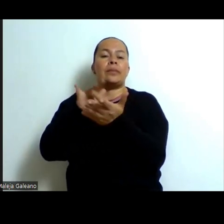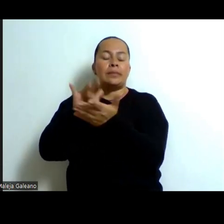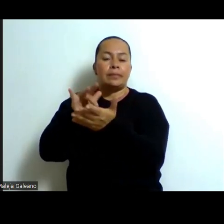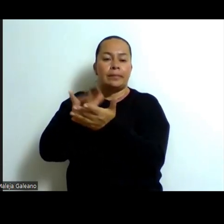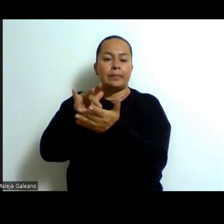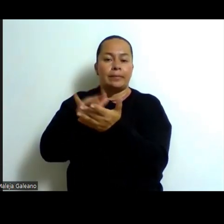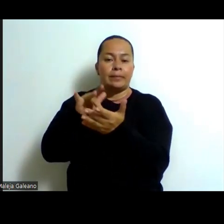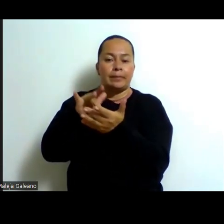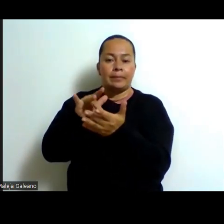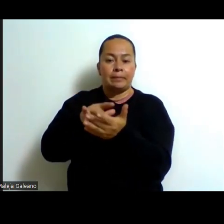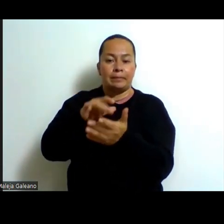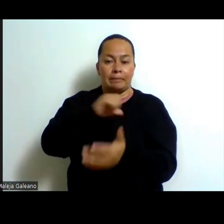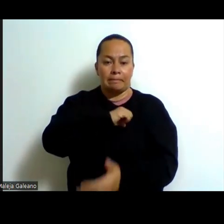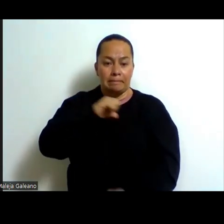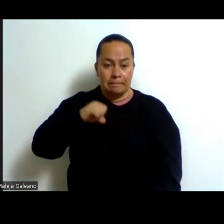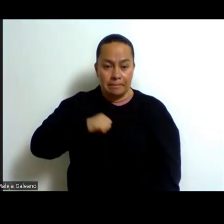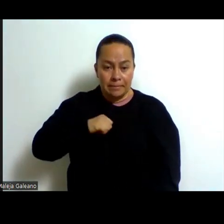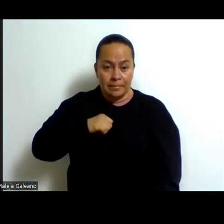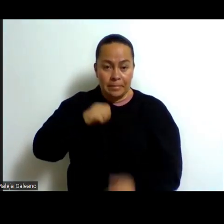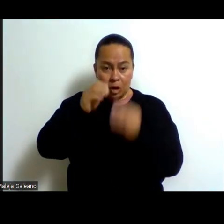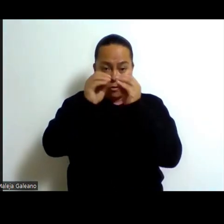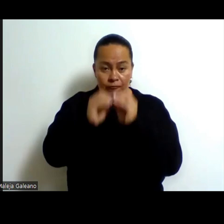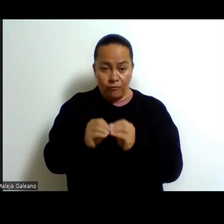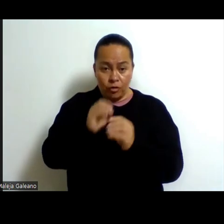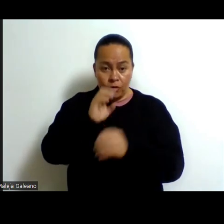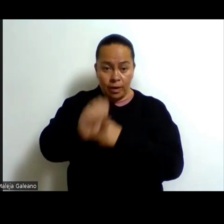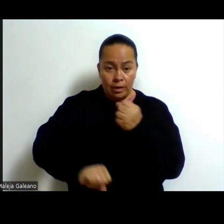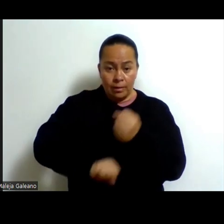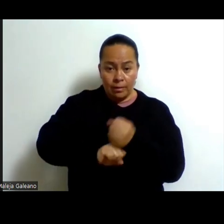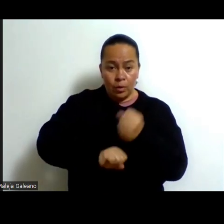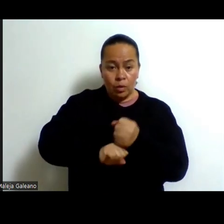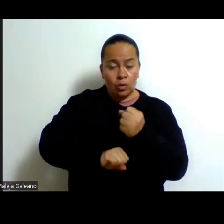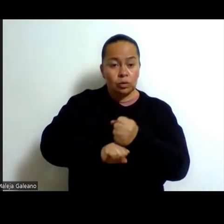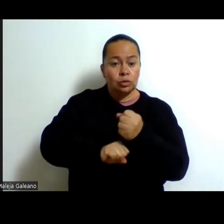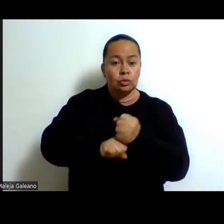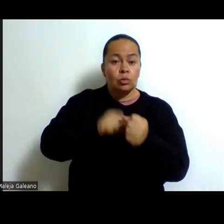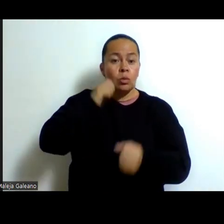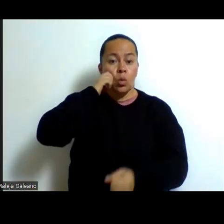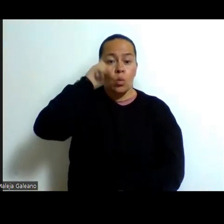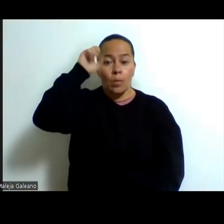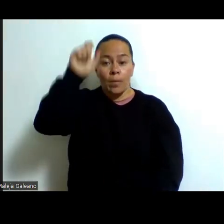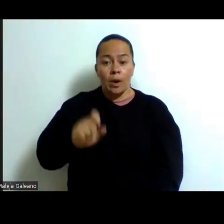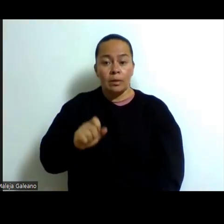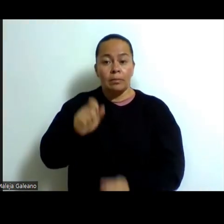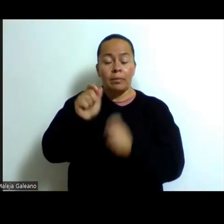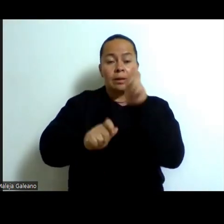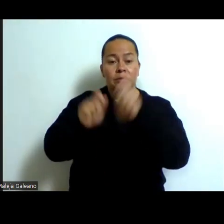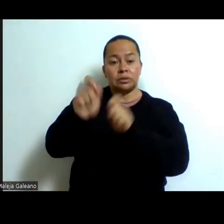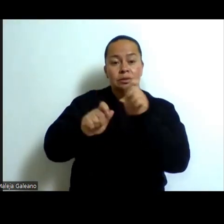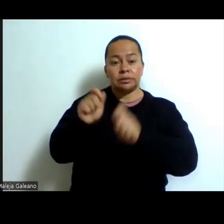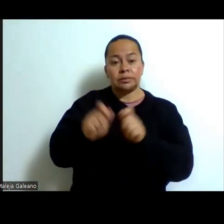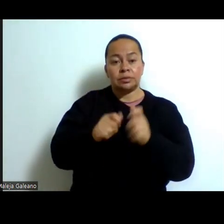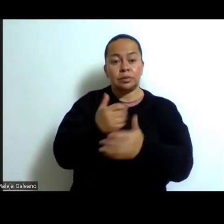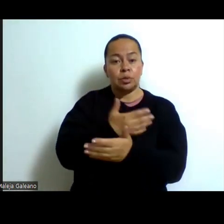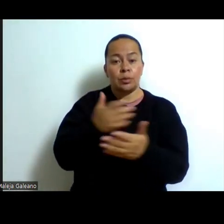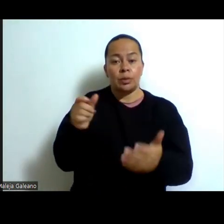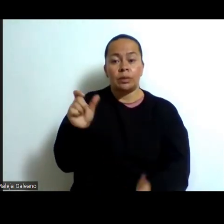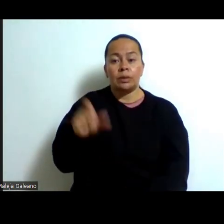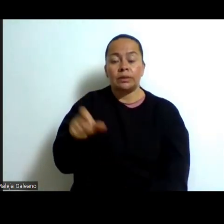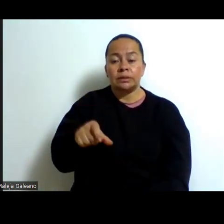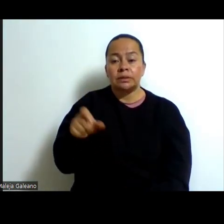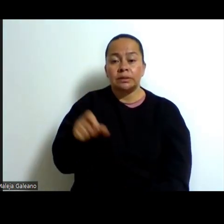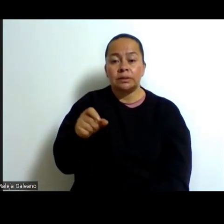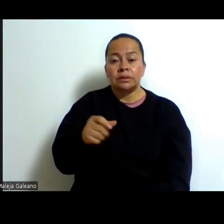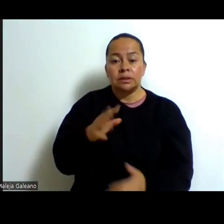personal es una figura sí de apoyo humano para personas que requieran